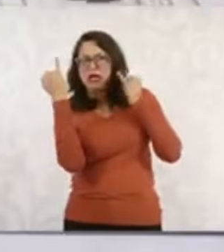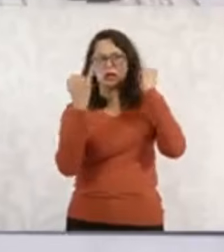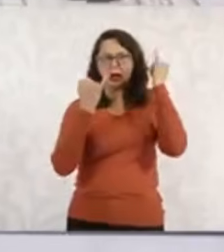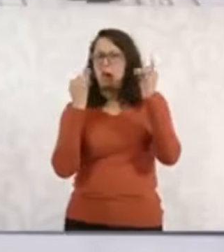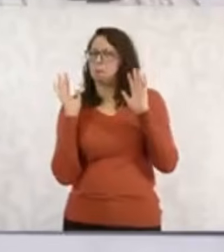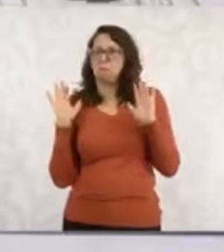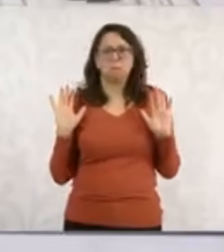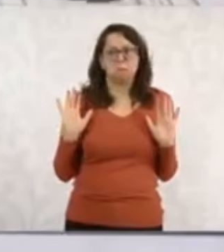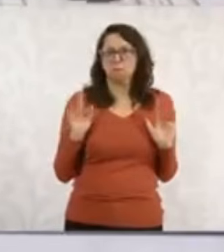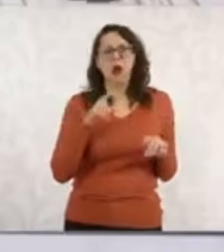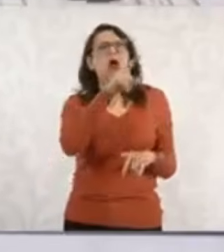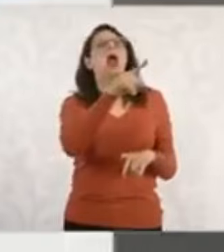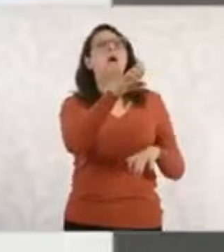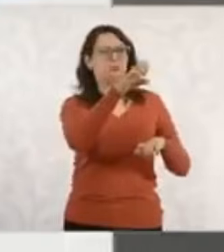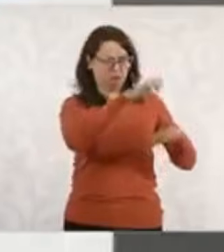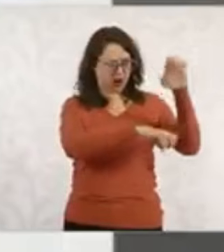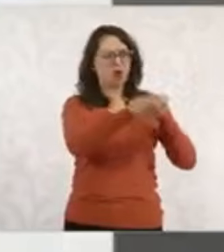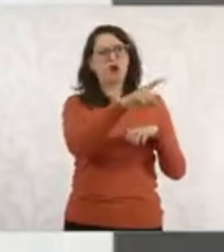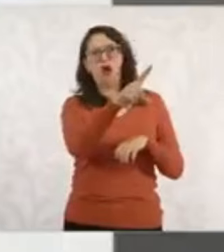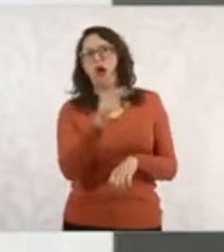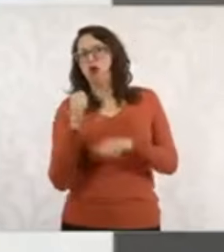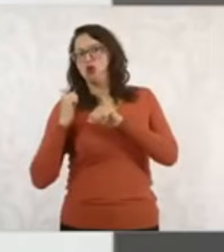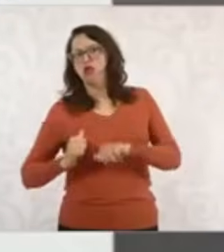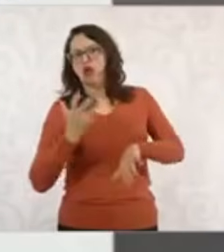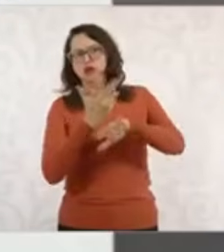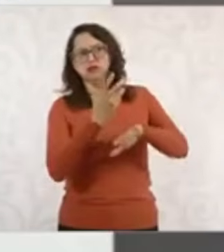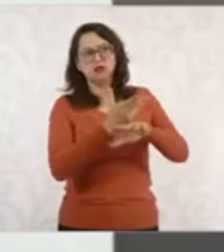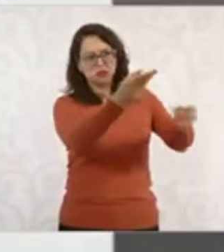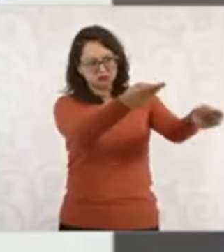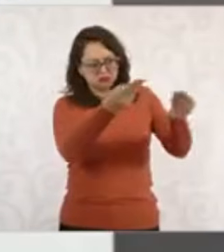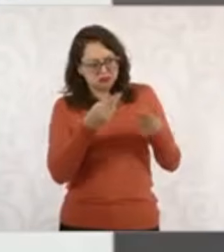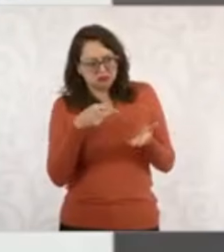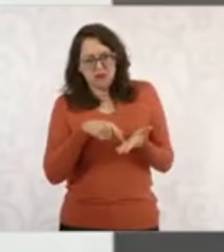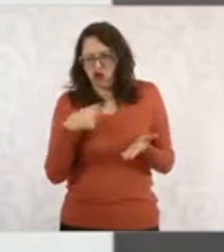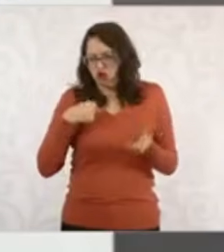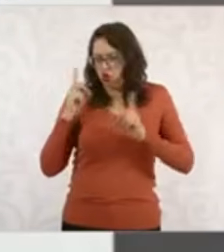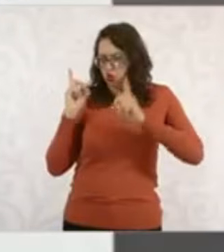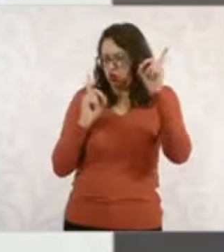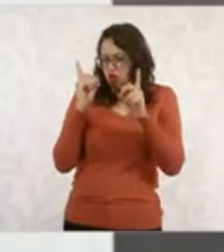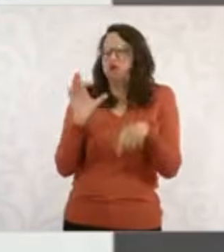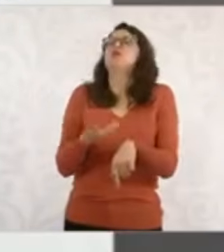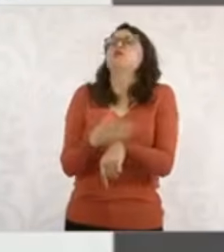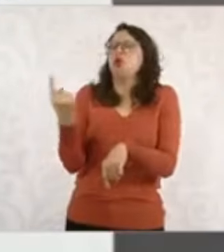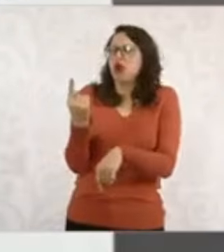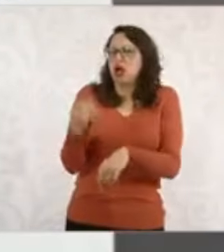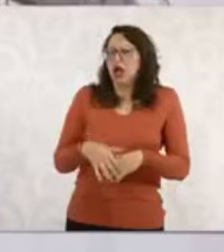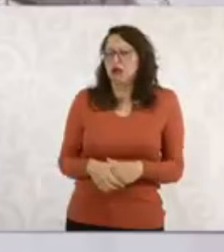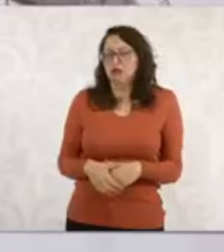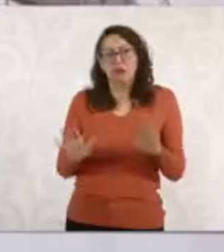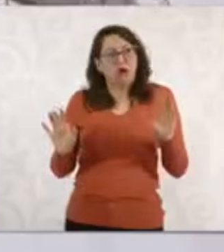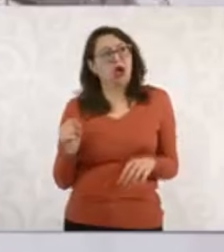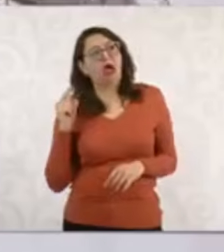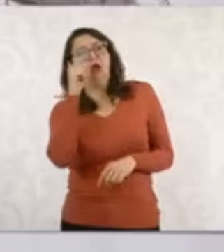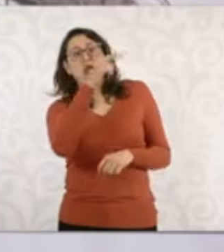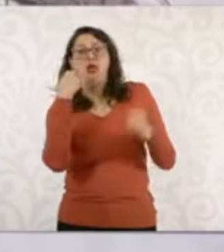dudar ni del embajador ni de lo que nos dijeron aquí en México. Ya por qué declaran eso allá y eso, bueno,